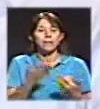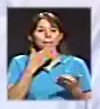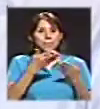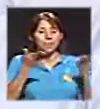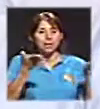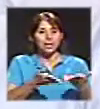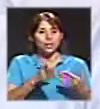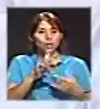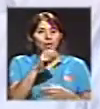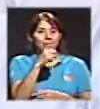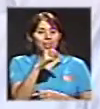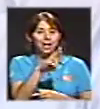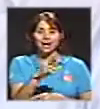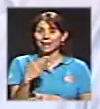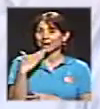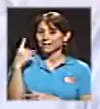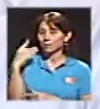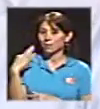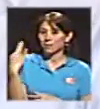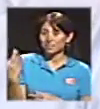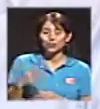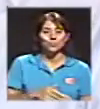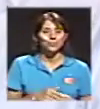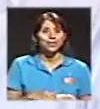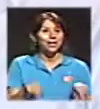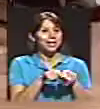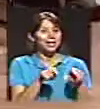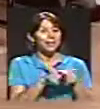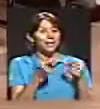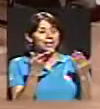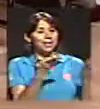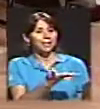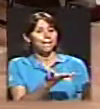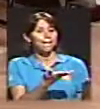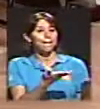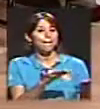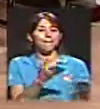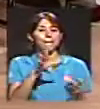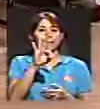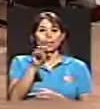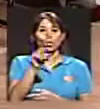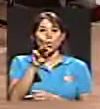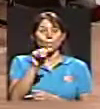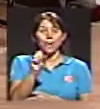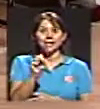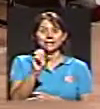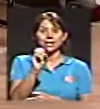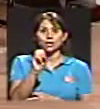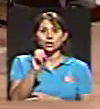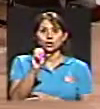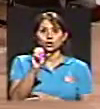Bienvenido, don Edgar. Muchas gracias por la invitación. Y tenemos también a don Tomás Soley,